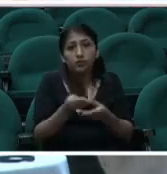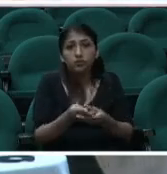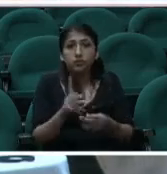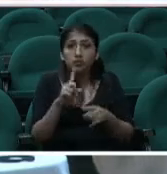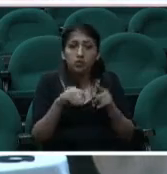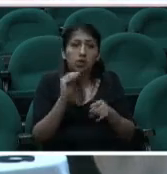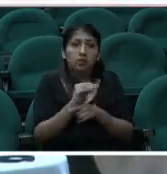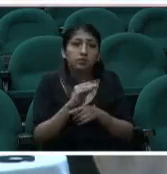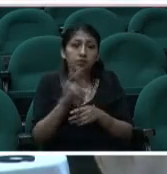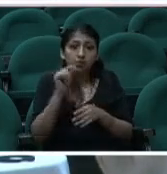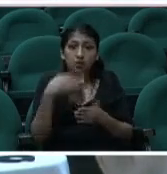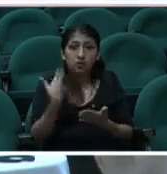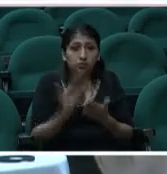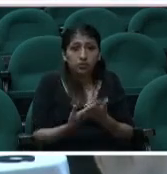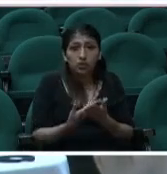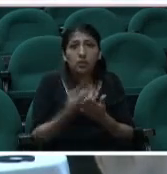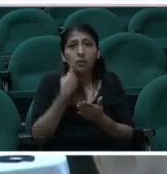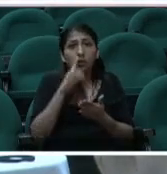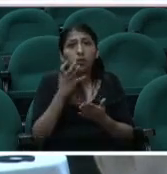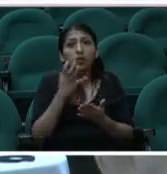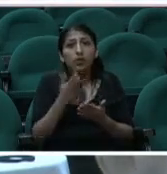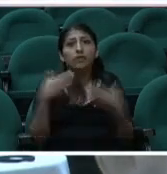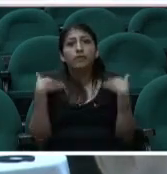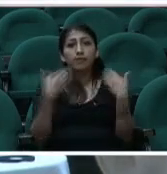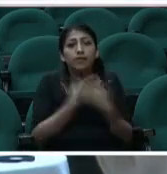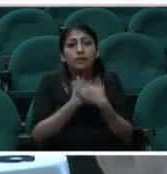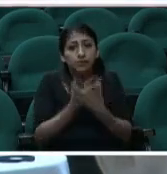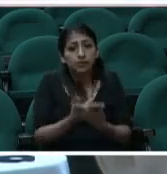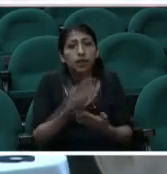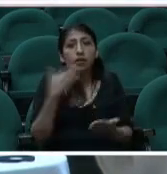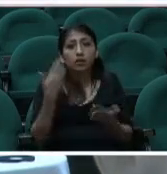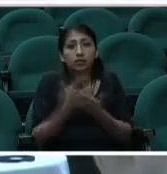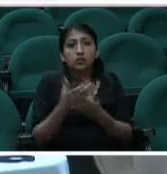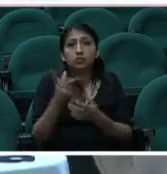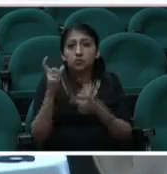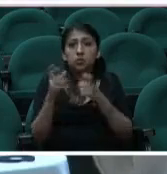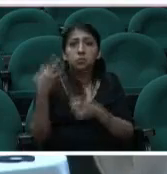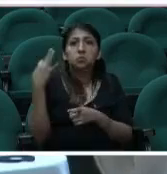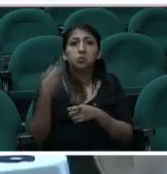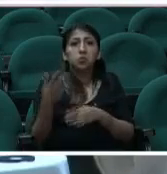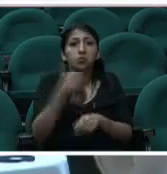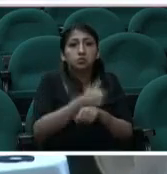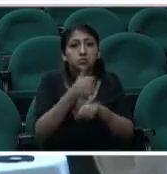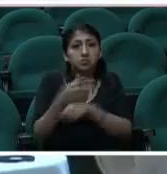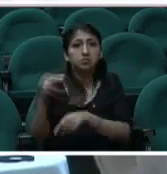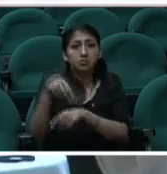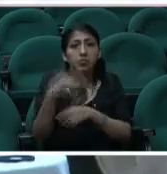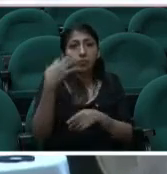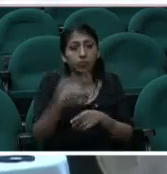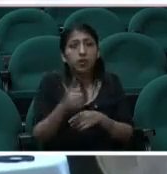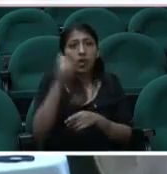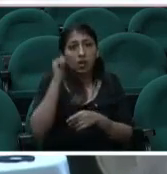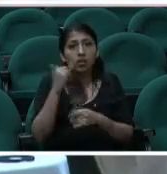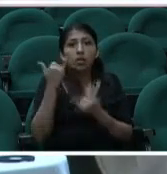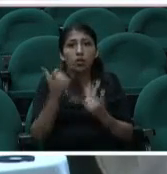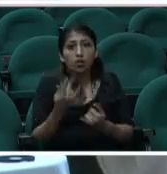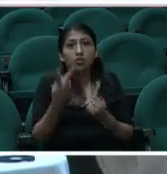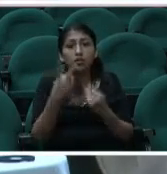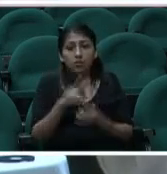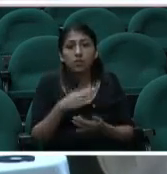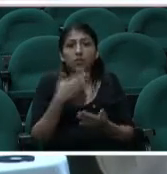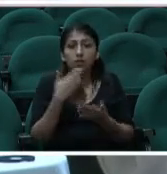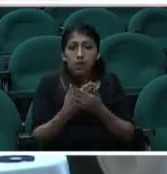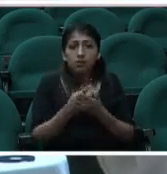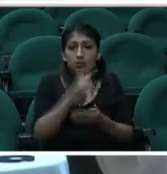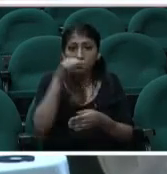la nueva asistencia pero queremos felicitar y agradecer a quienes han asistido gracias a los candidatos que el día de ayer asistieron y a los candidatos que el